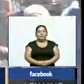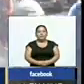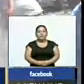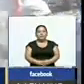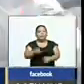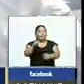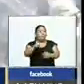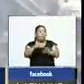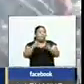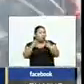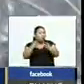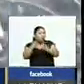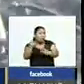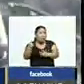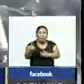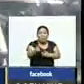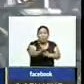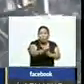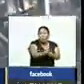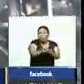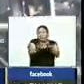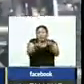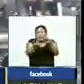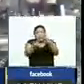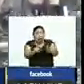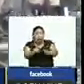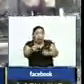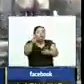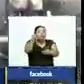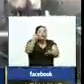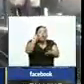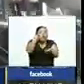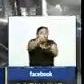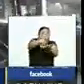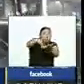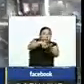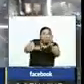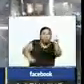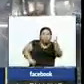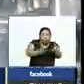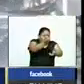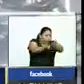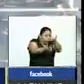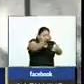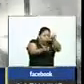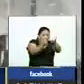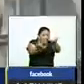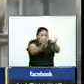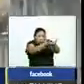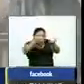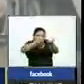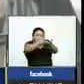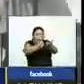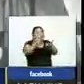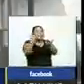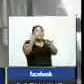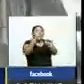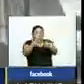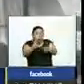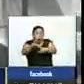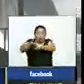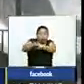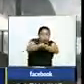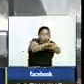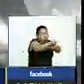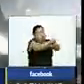Centenares de personas fueron evacuadas. Un incendio en el corazón de la capital generó alarma este miércoles. El cuerpo de bombero